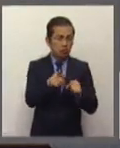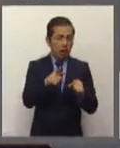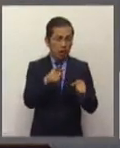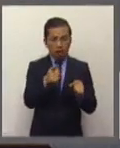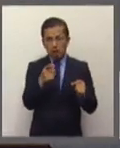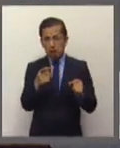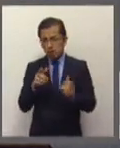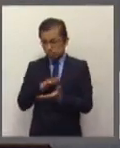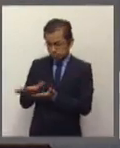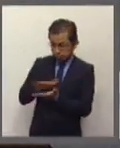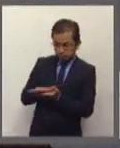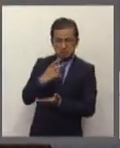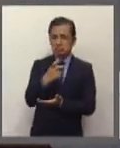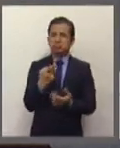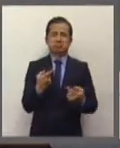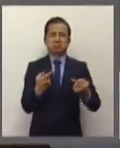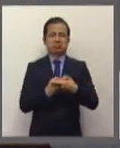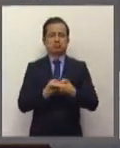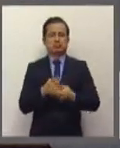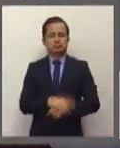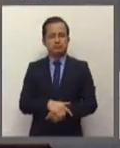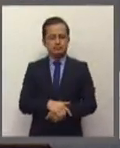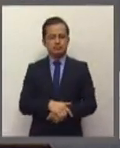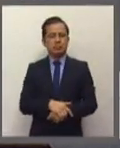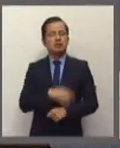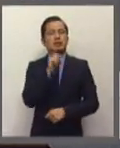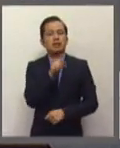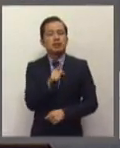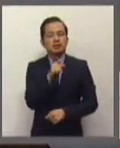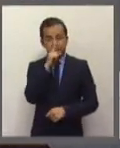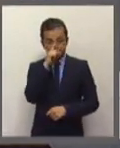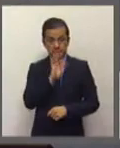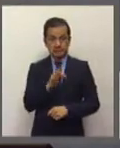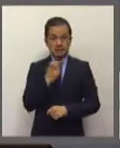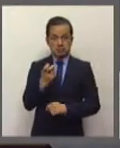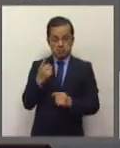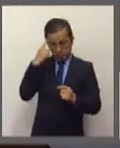impresión del Diario Oficial de la Federación. Además, al eliminarse el gasto